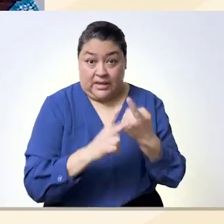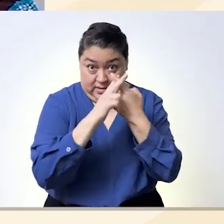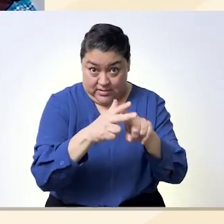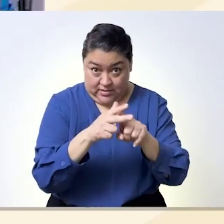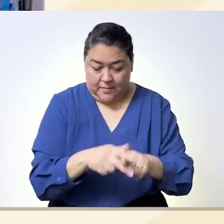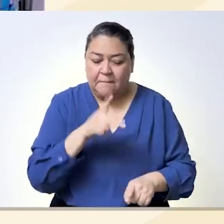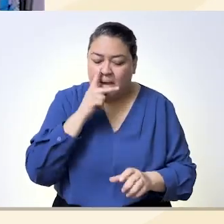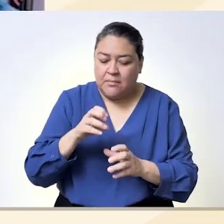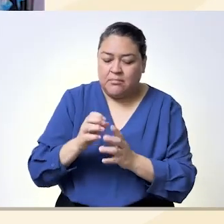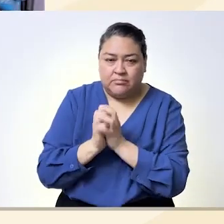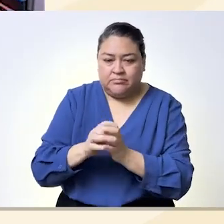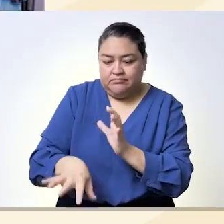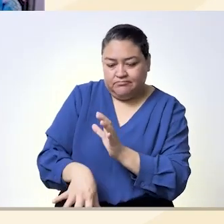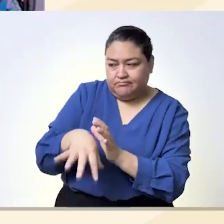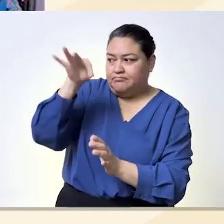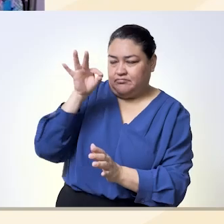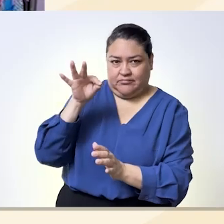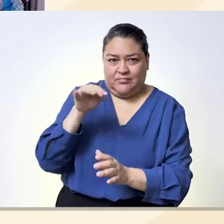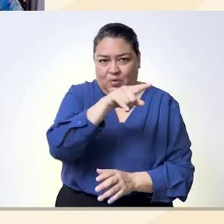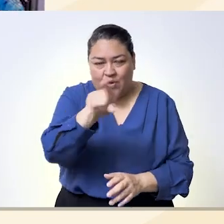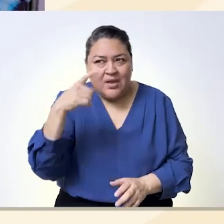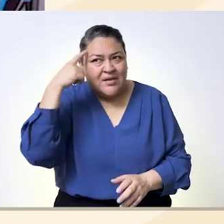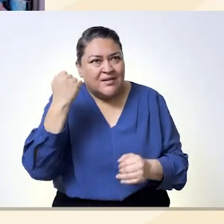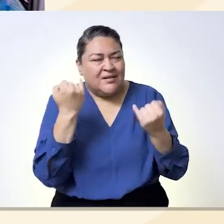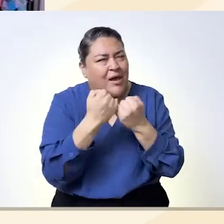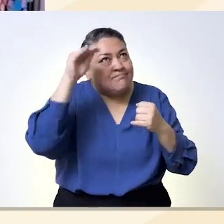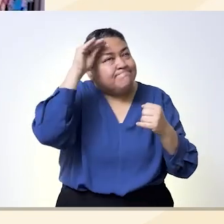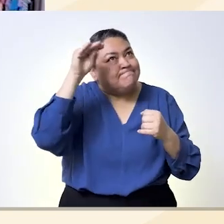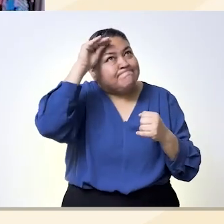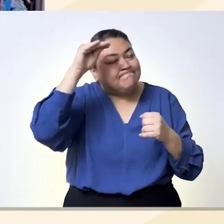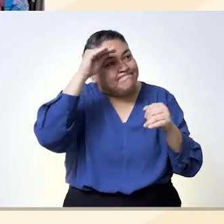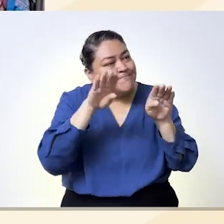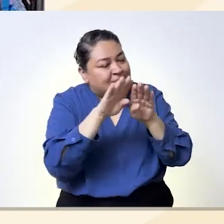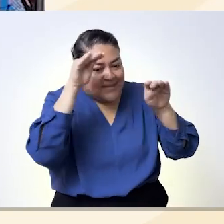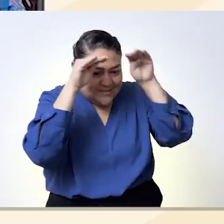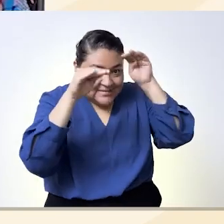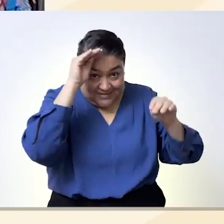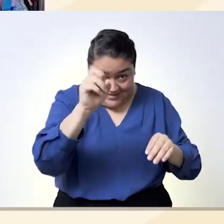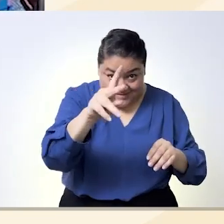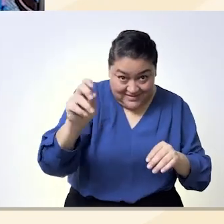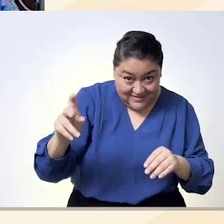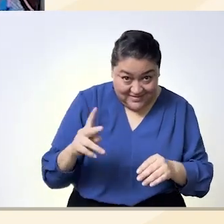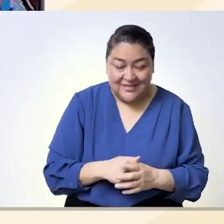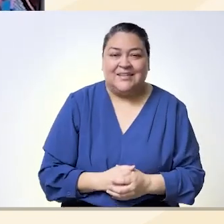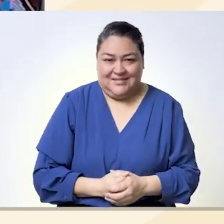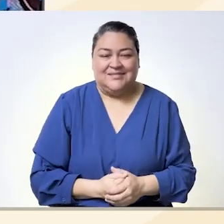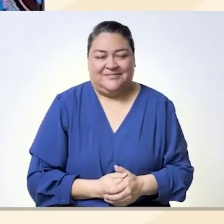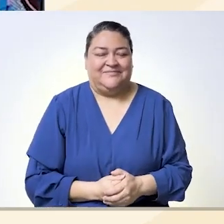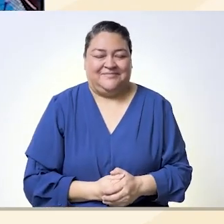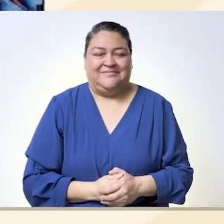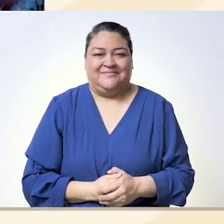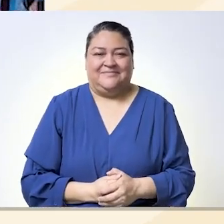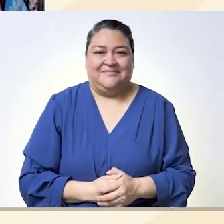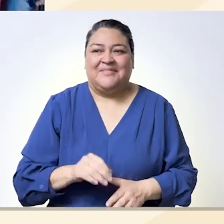parece? Claro. Muy bien, vamos a ir sacando algunas neurodivergencias para que todo el mundo allá en casa... Y de repente,